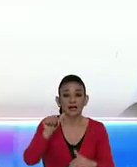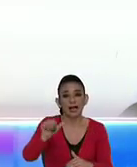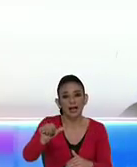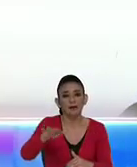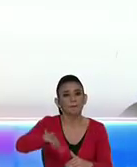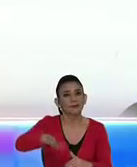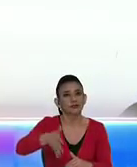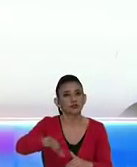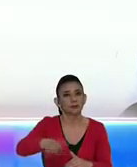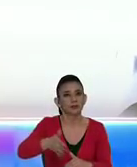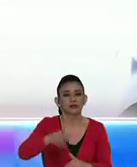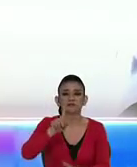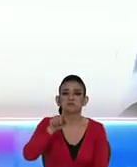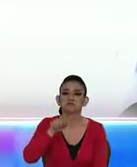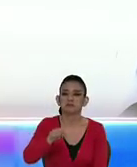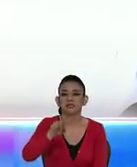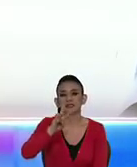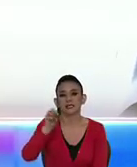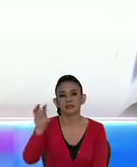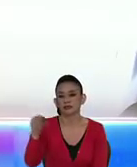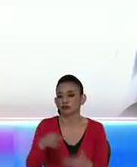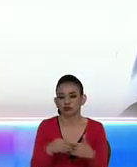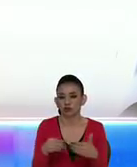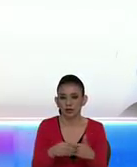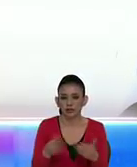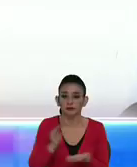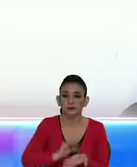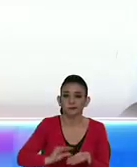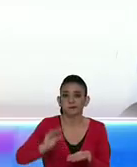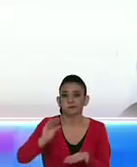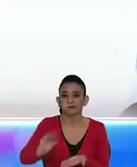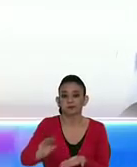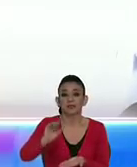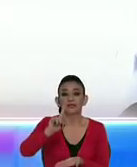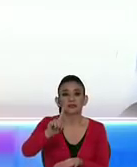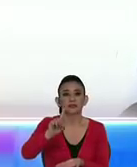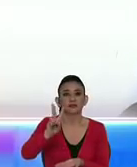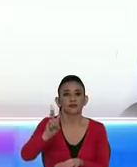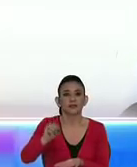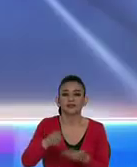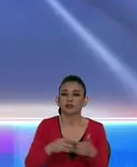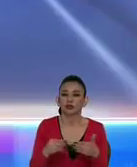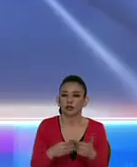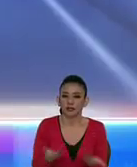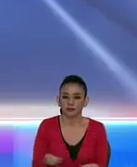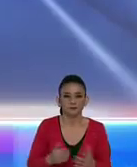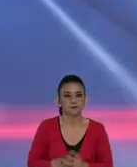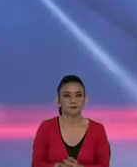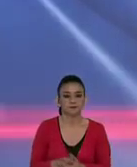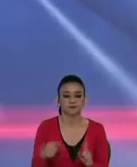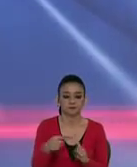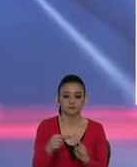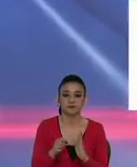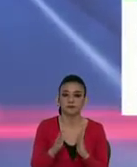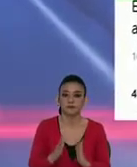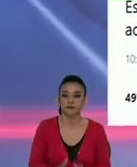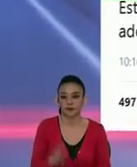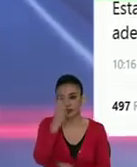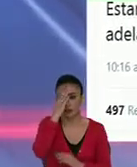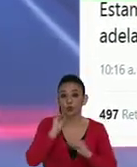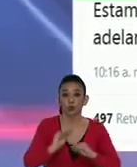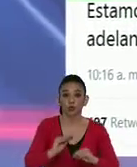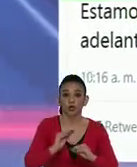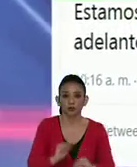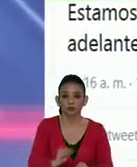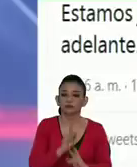aproximadamente 1.600 dólares y tendría que aportar 120 dólares. La ministra de Educación se pronunció sobre el tema.